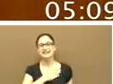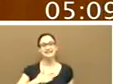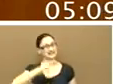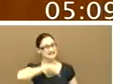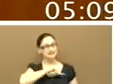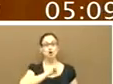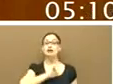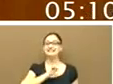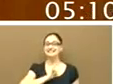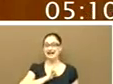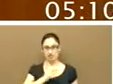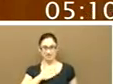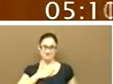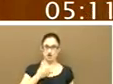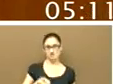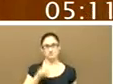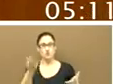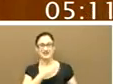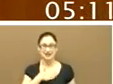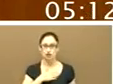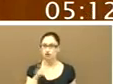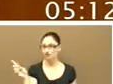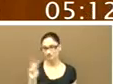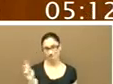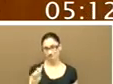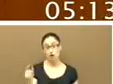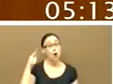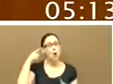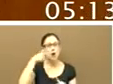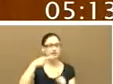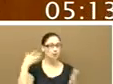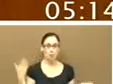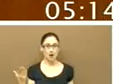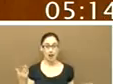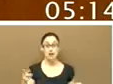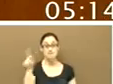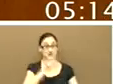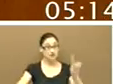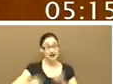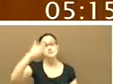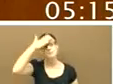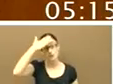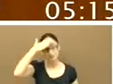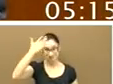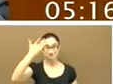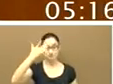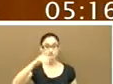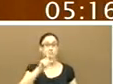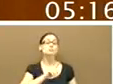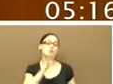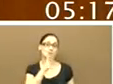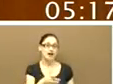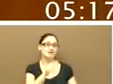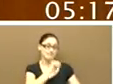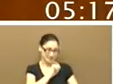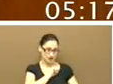identitarios, lo único que buscan es que el principal problema de España y de las comunidades autónomas, que es el paro, pase desapercibido